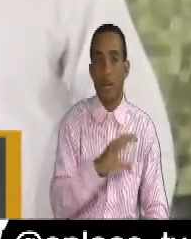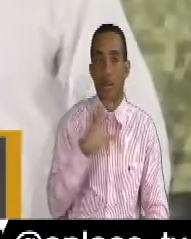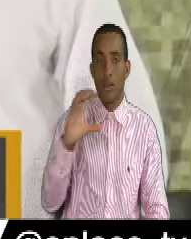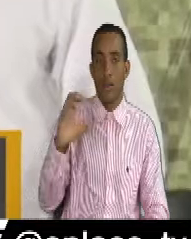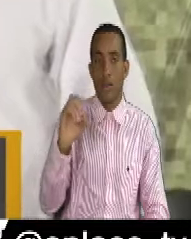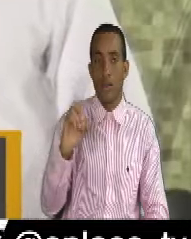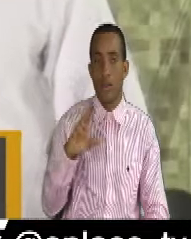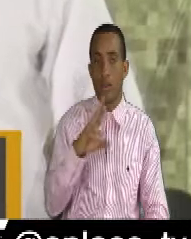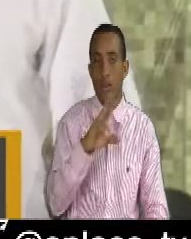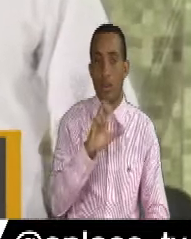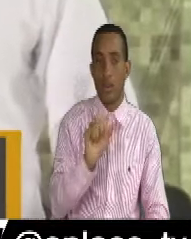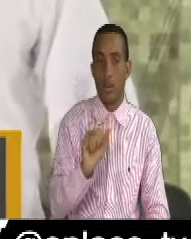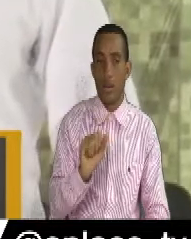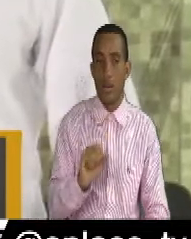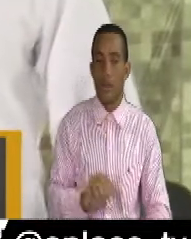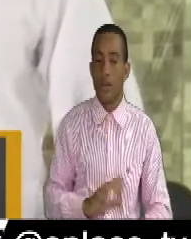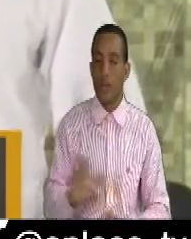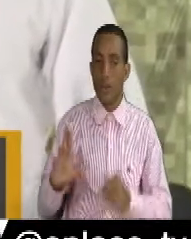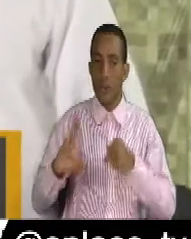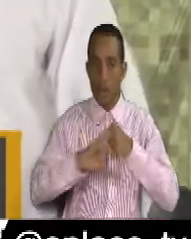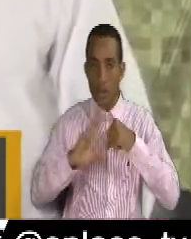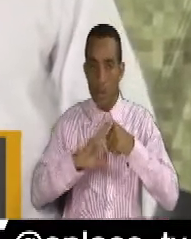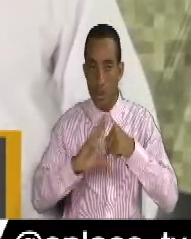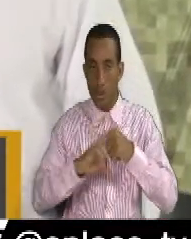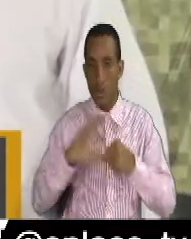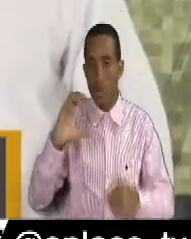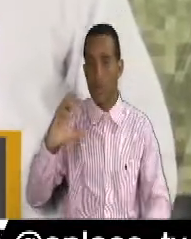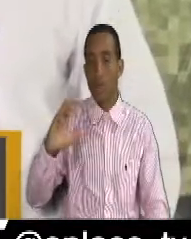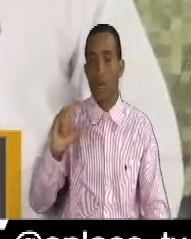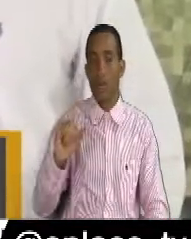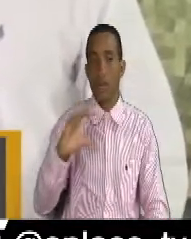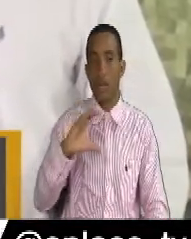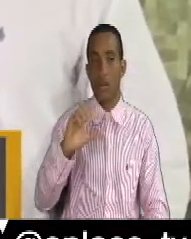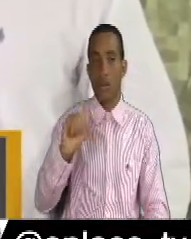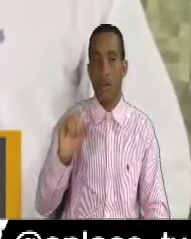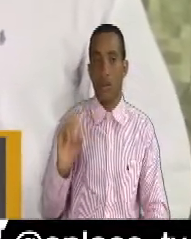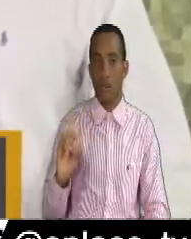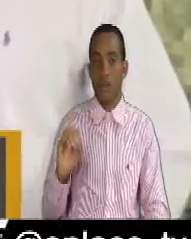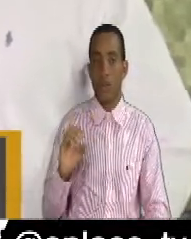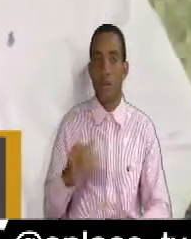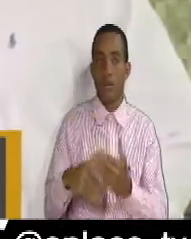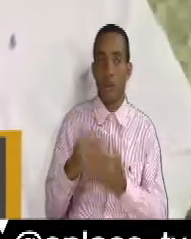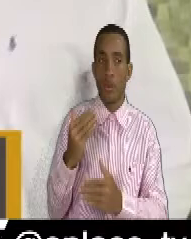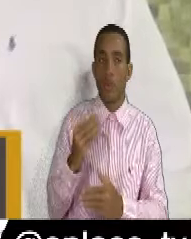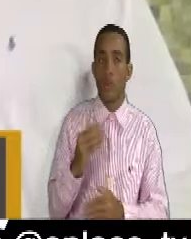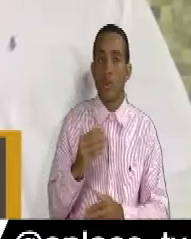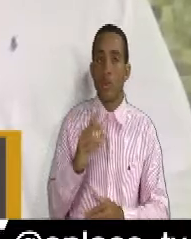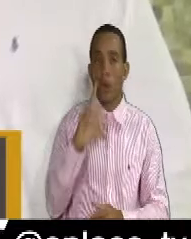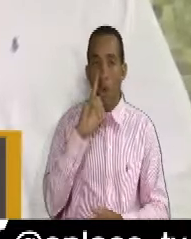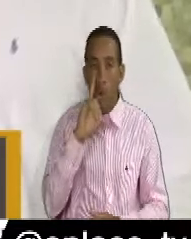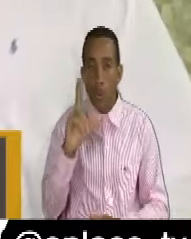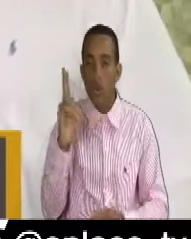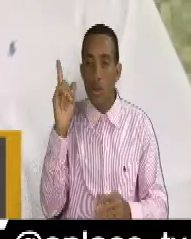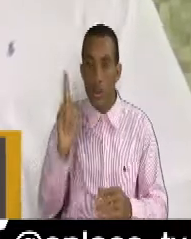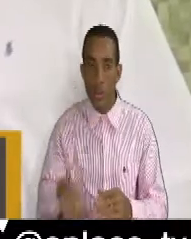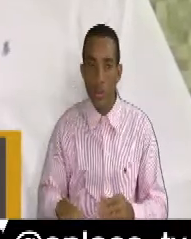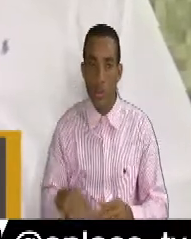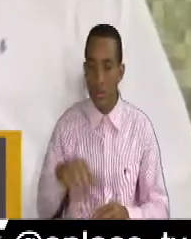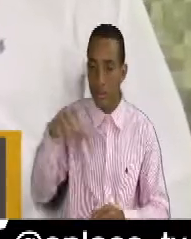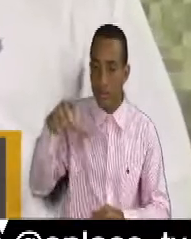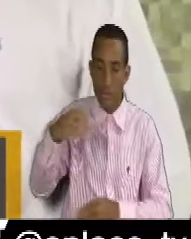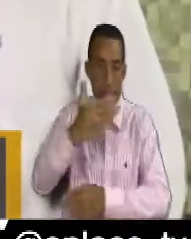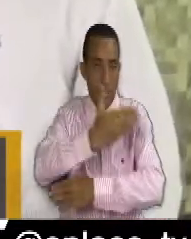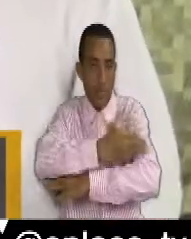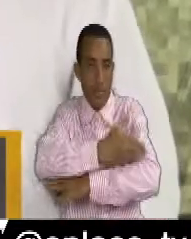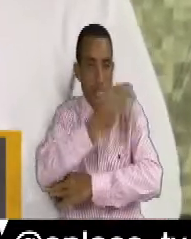la Corporación Edilicia sobre Ruta del Cacao y el anuncio de inicio de trabajos en julio, pero también la de un peaje en el sector de Patio Bonito.